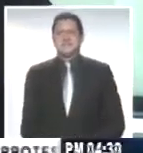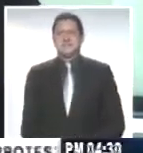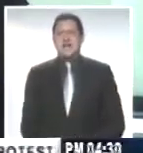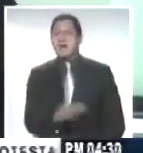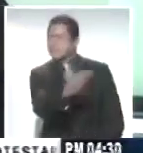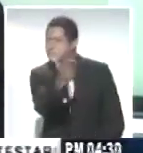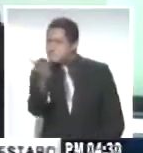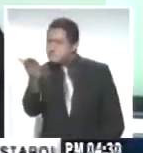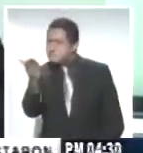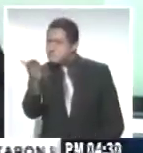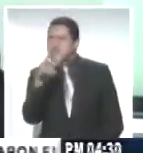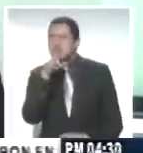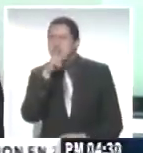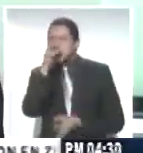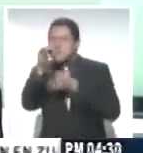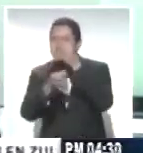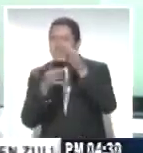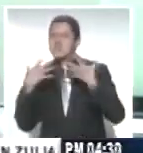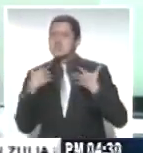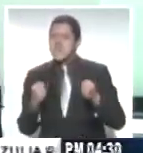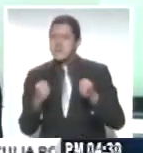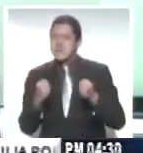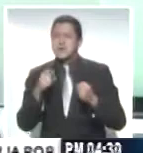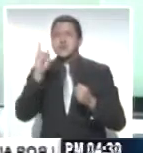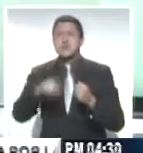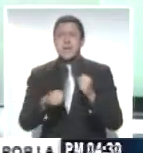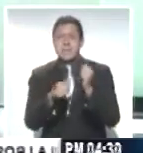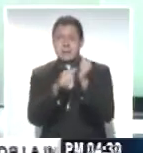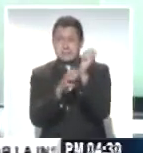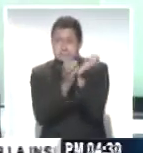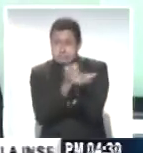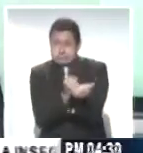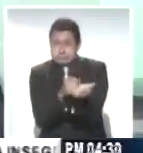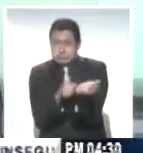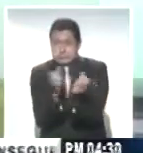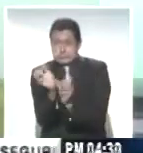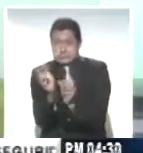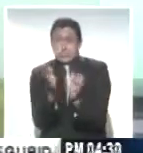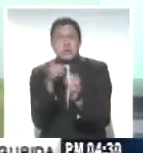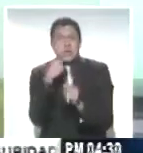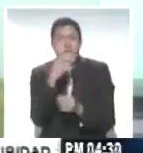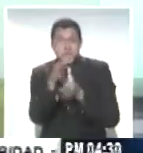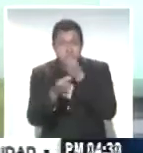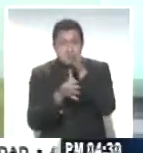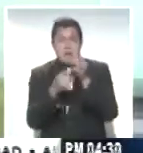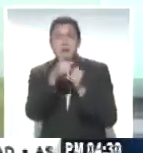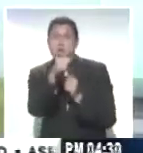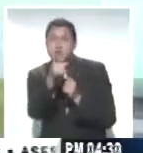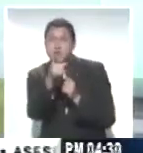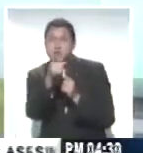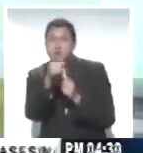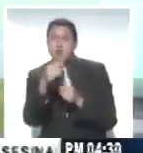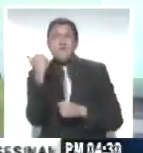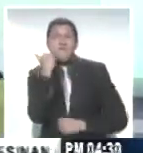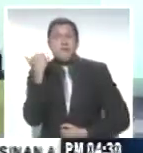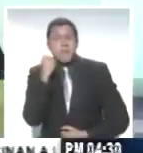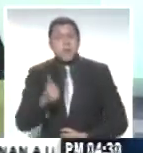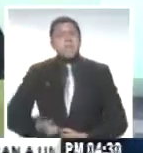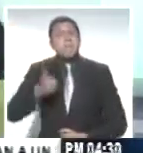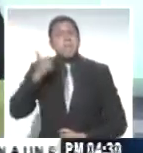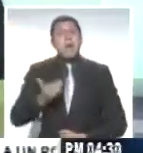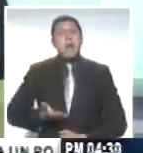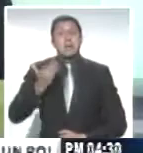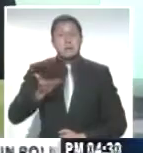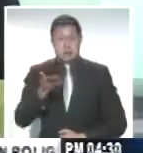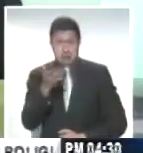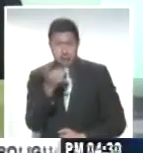este público hablando un poquito de la salud, sobre todo el síndrome de compresión del túnel carpio, que como tú acabas de decir, es una de las patologías más frecuentes